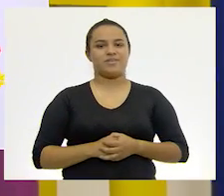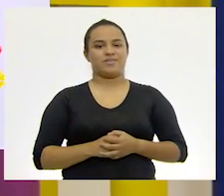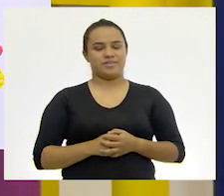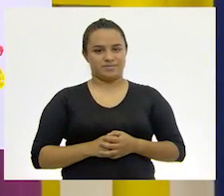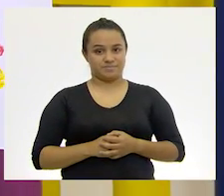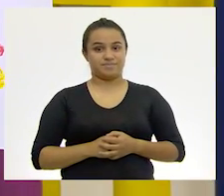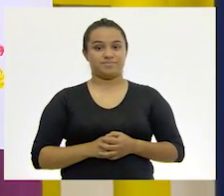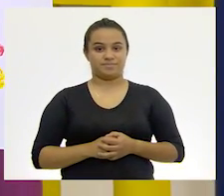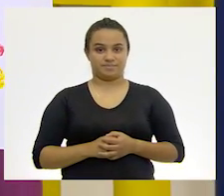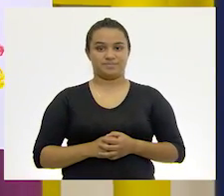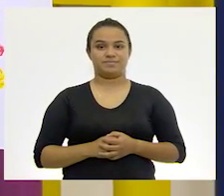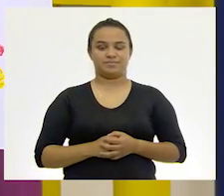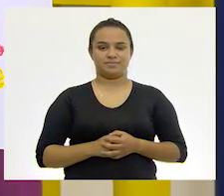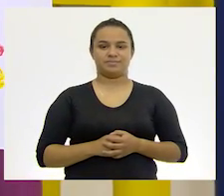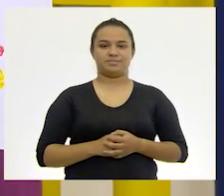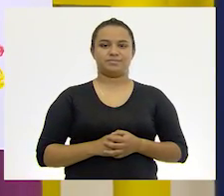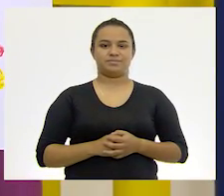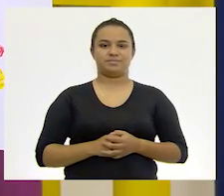Eso, ¿no?